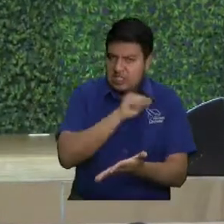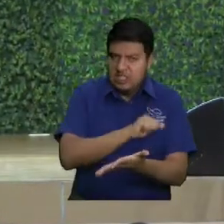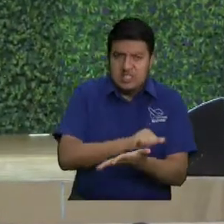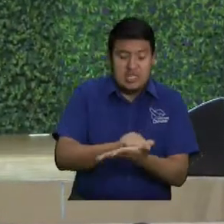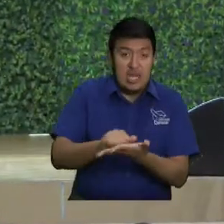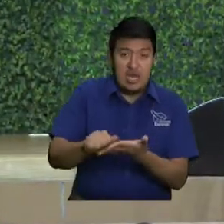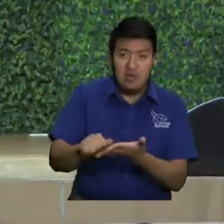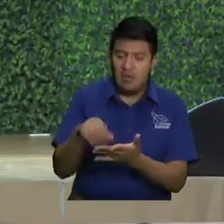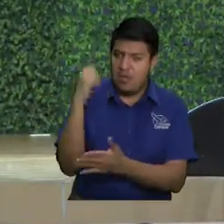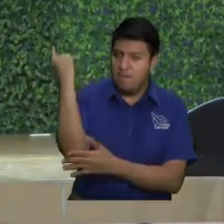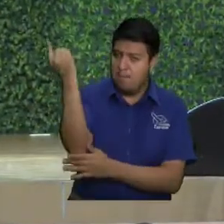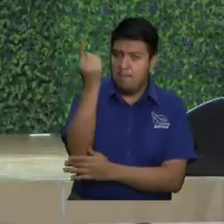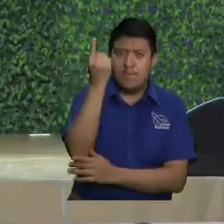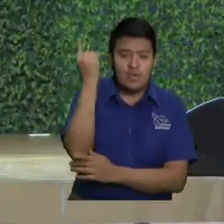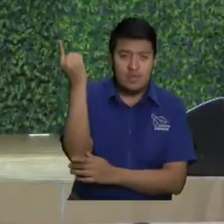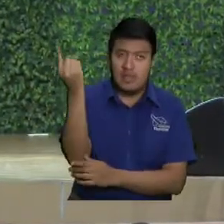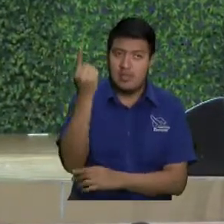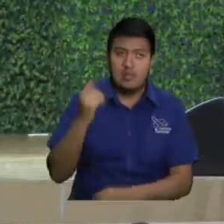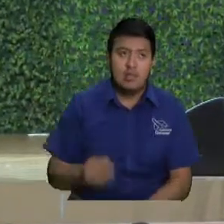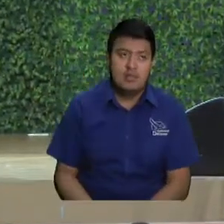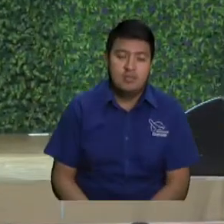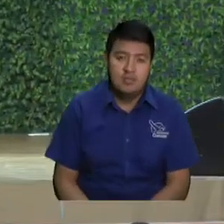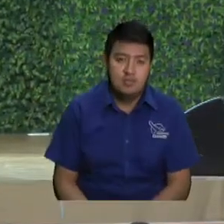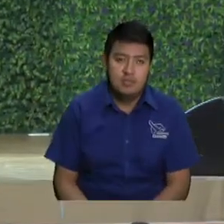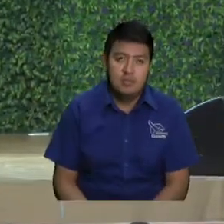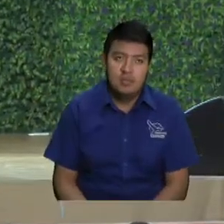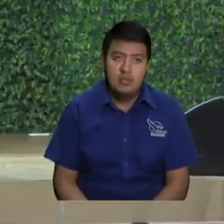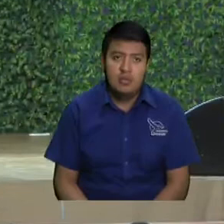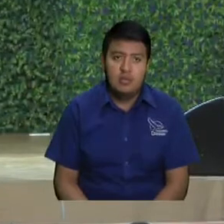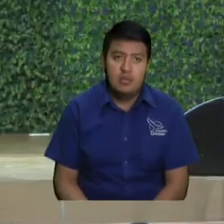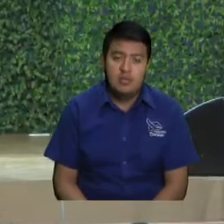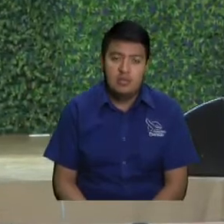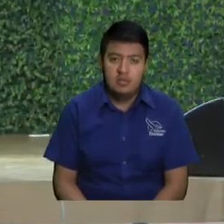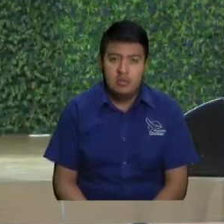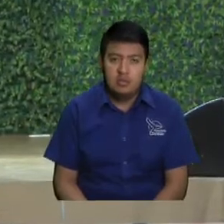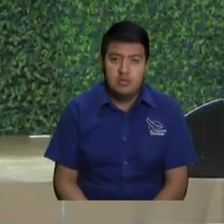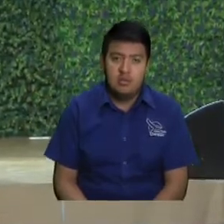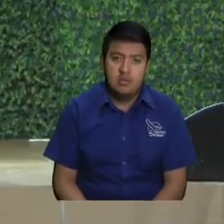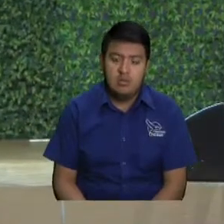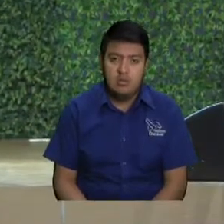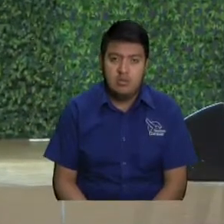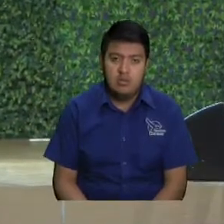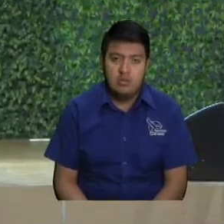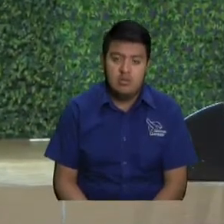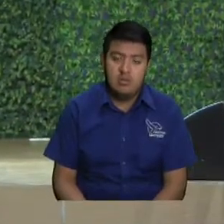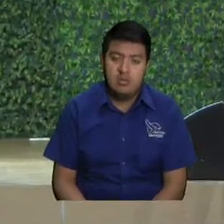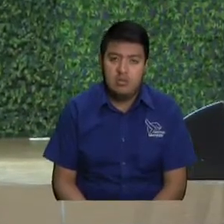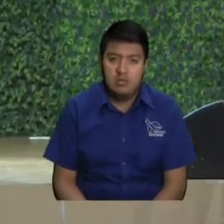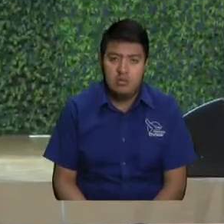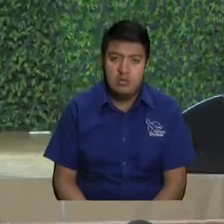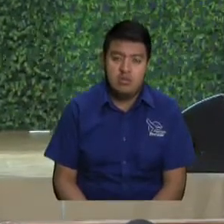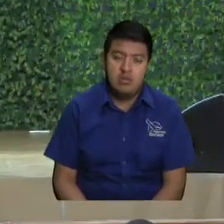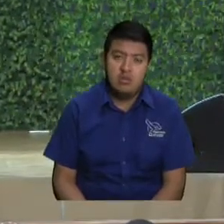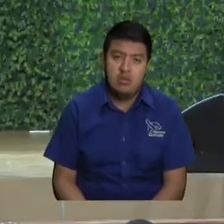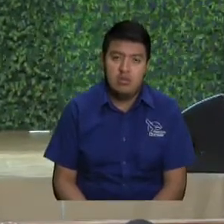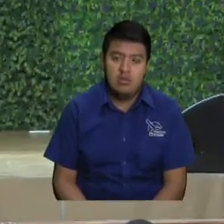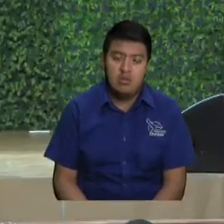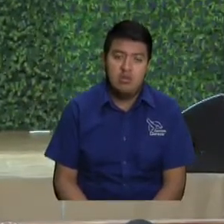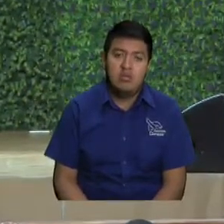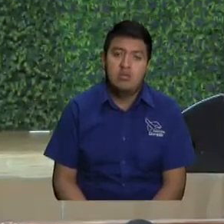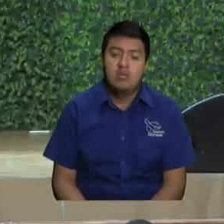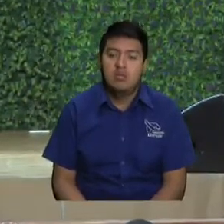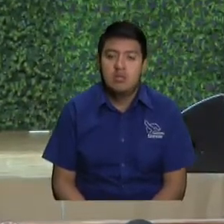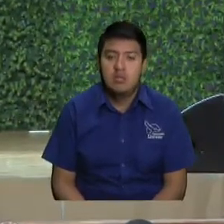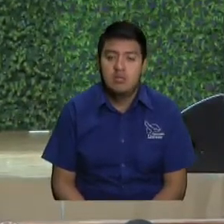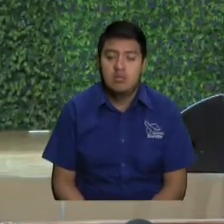No vas a venir con esas tus cosas. Si vos le quieres dar tu 90% a cualquier